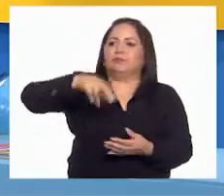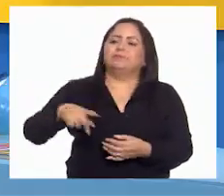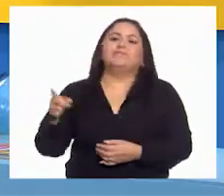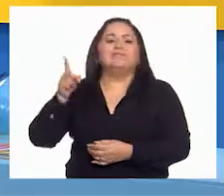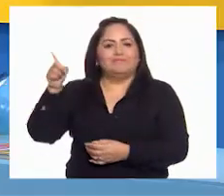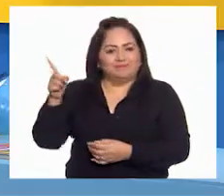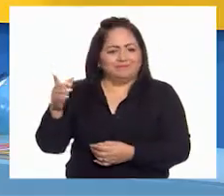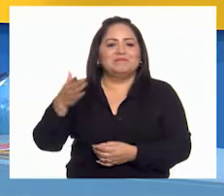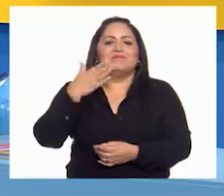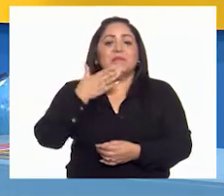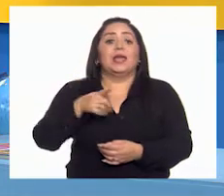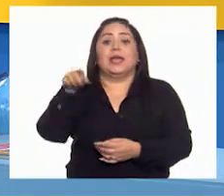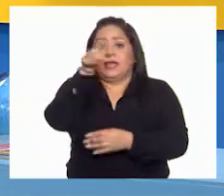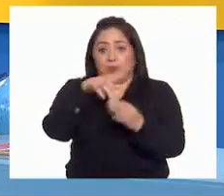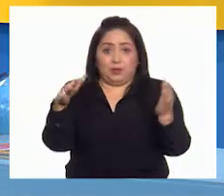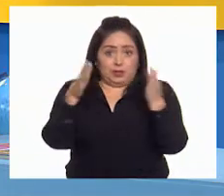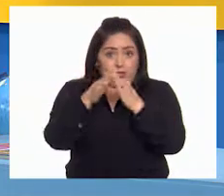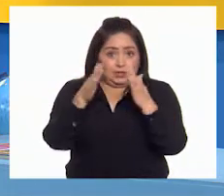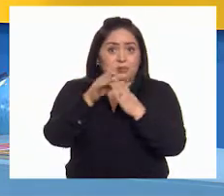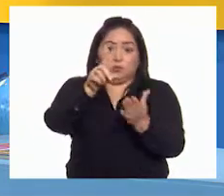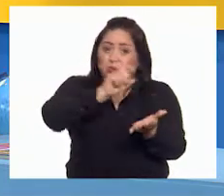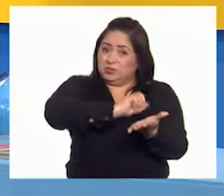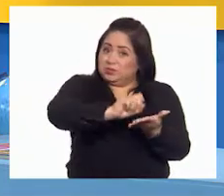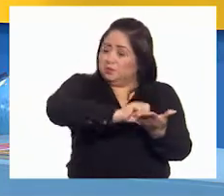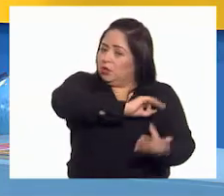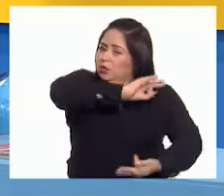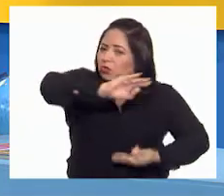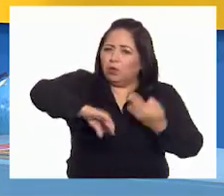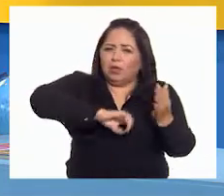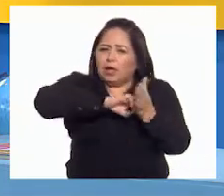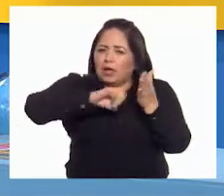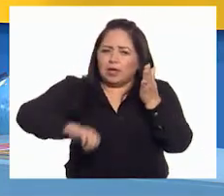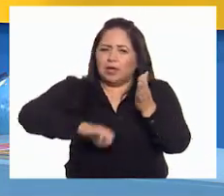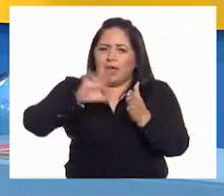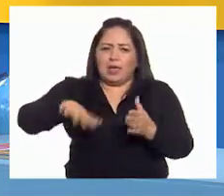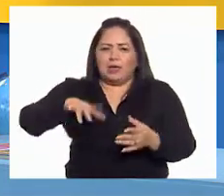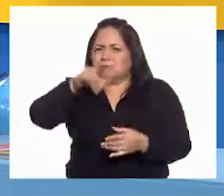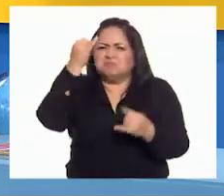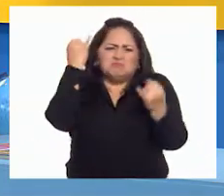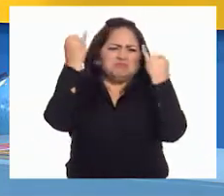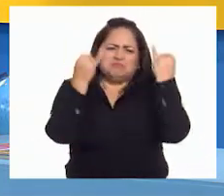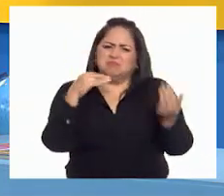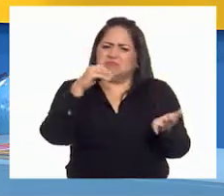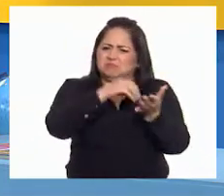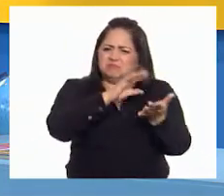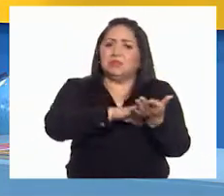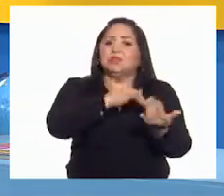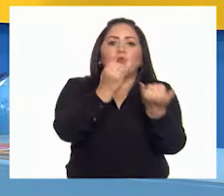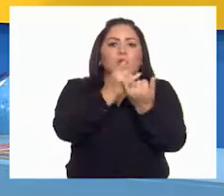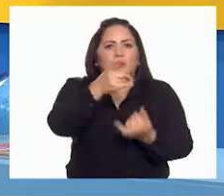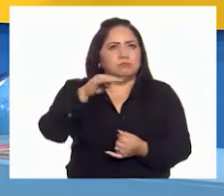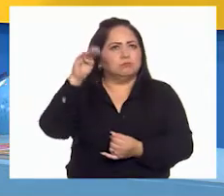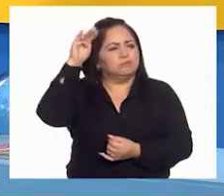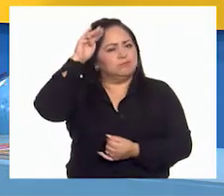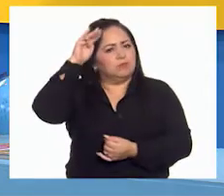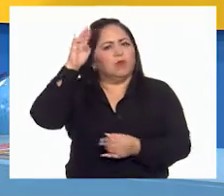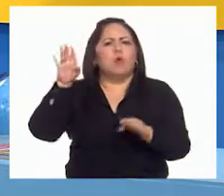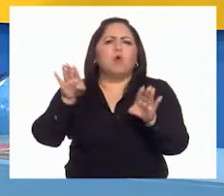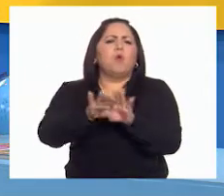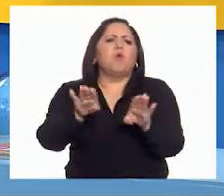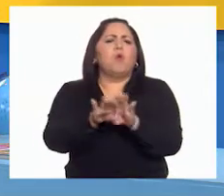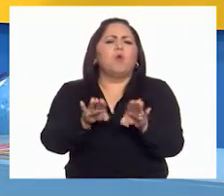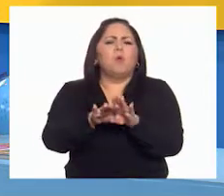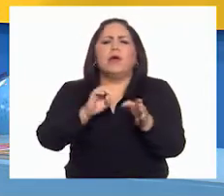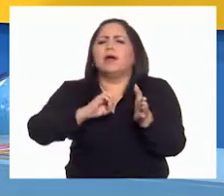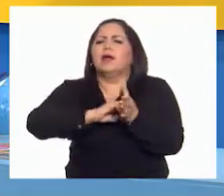Excelente, María. En casa, escriban todos los ejemplos que se les ocurran. También reflexionen. ¿Cómo quedarían